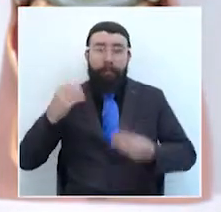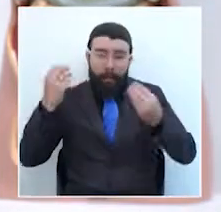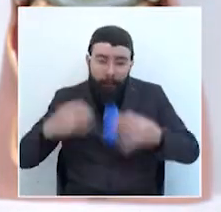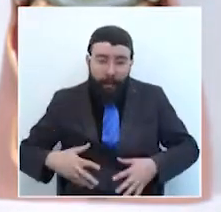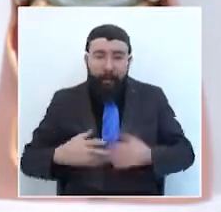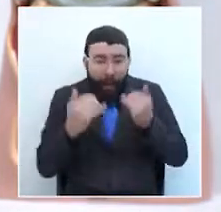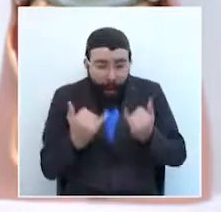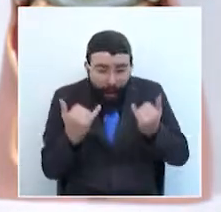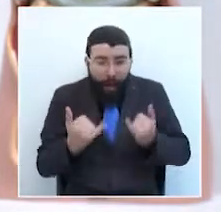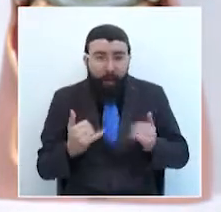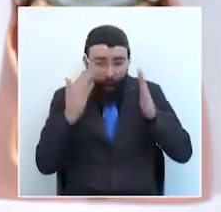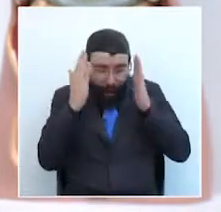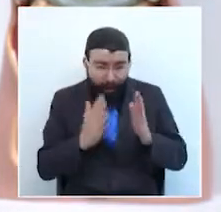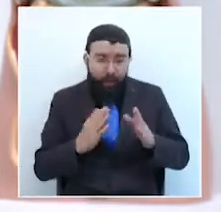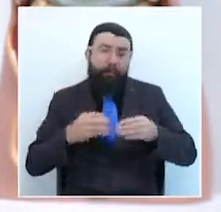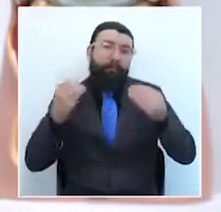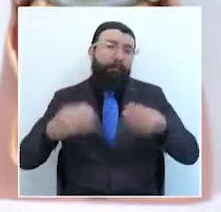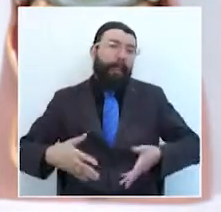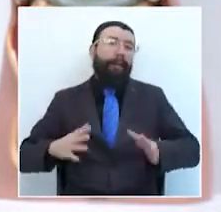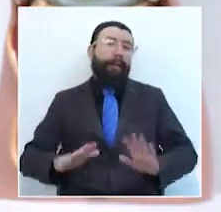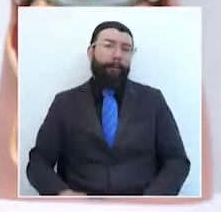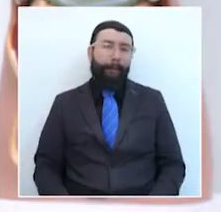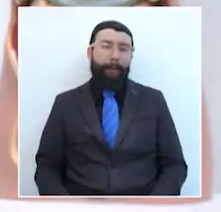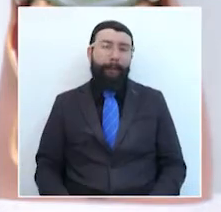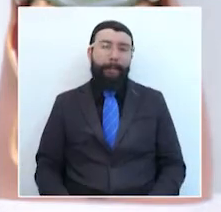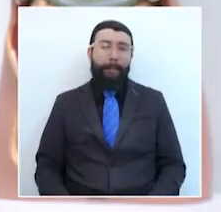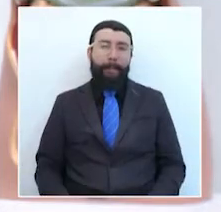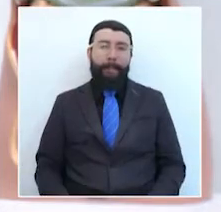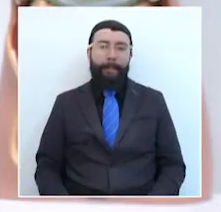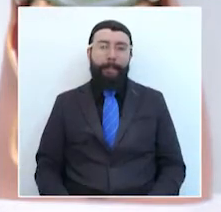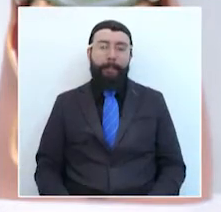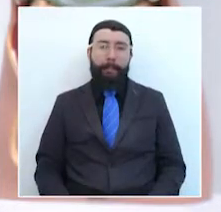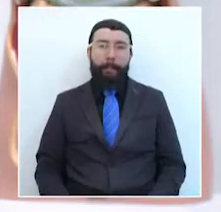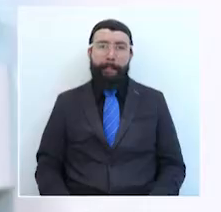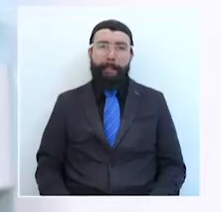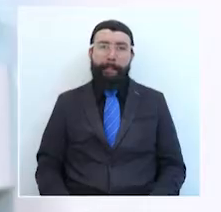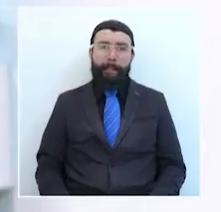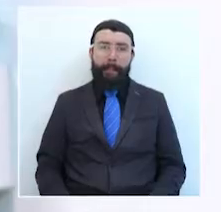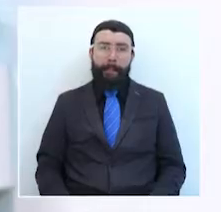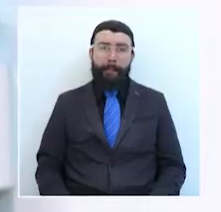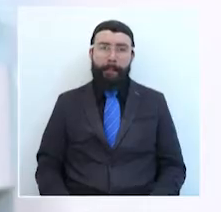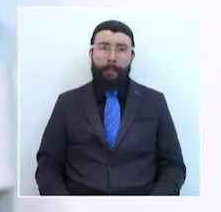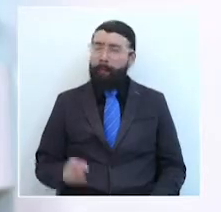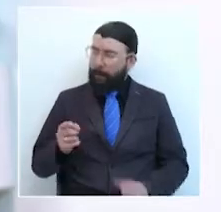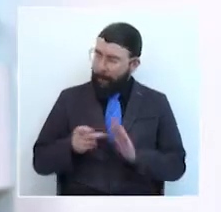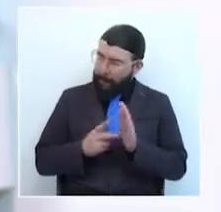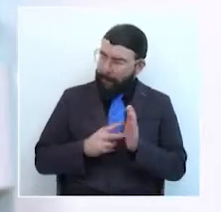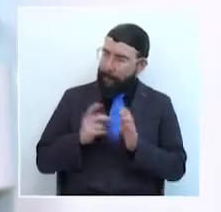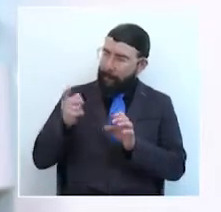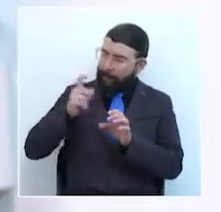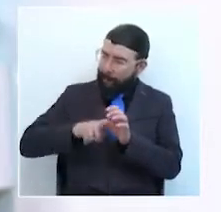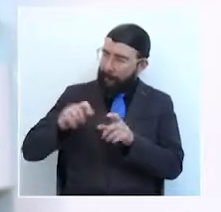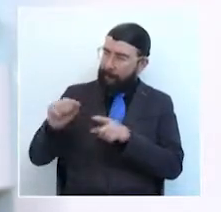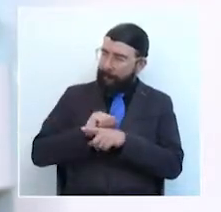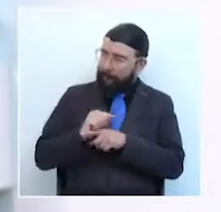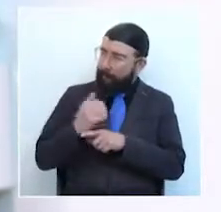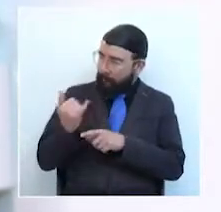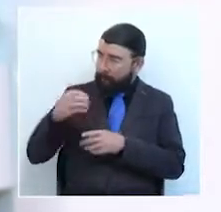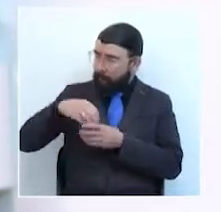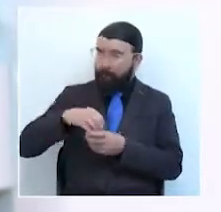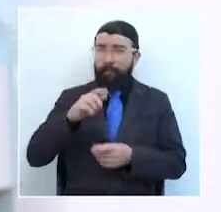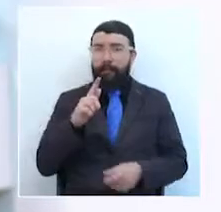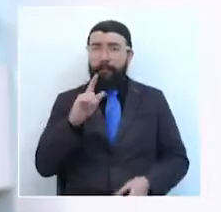hermoso regalo que es vivir en el momento presente entonces desde ese punto de vista la práctica de mindfulness es necesaria